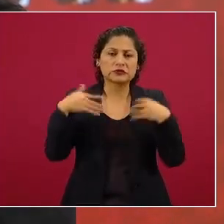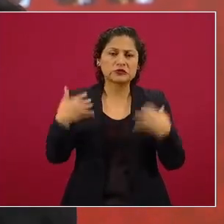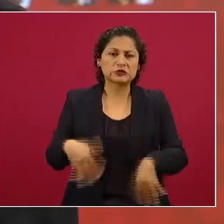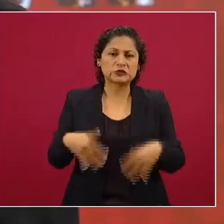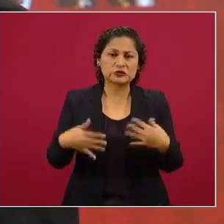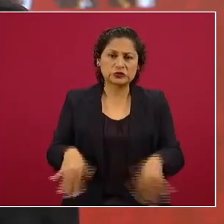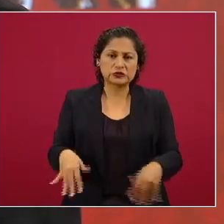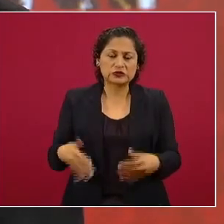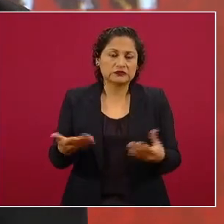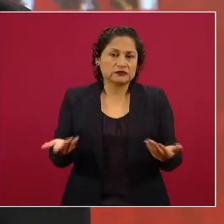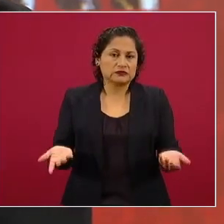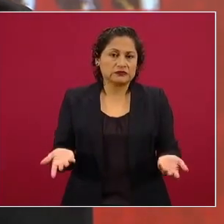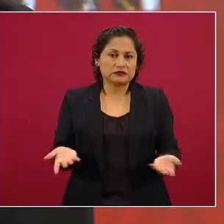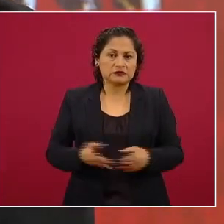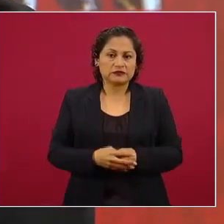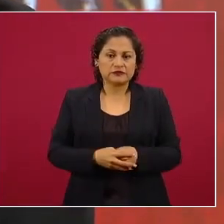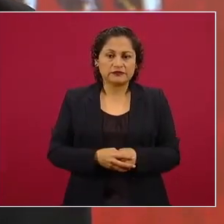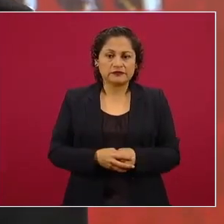y que